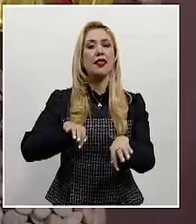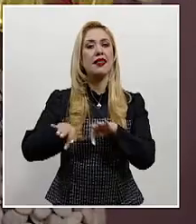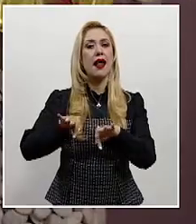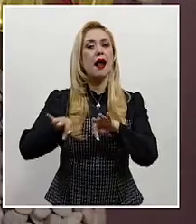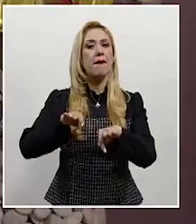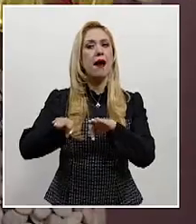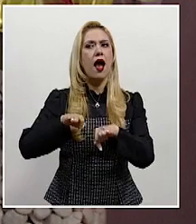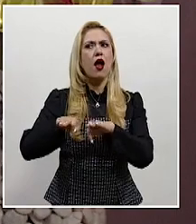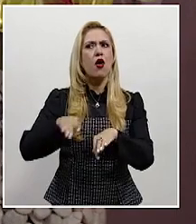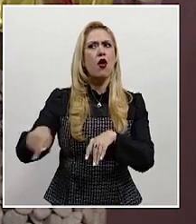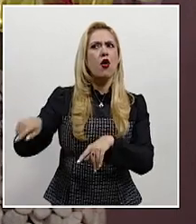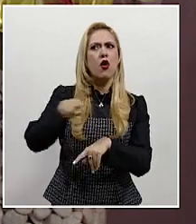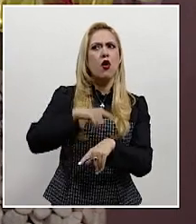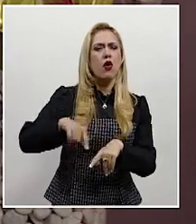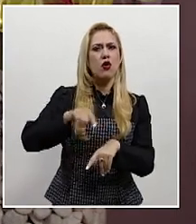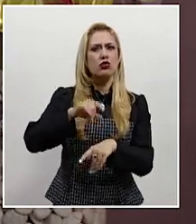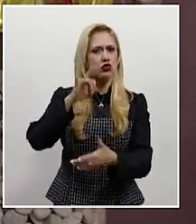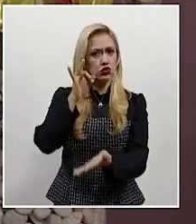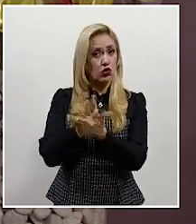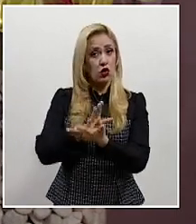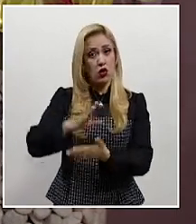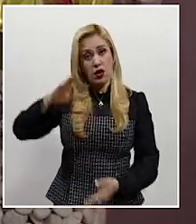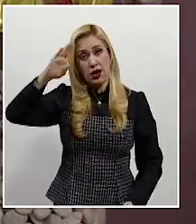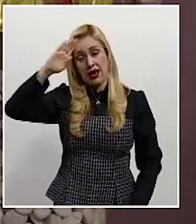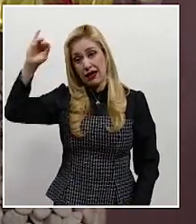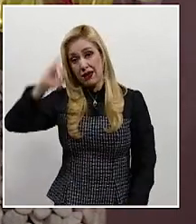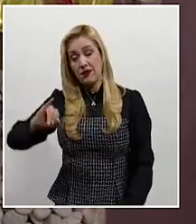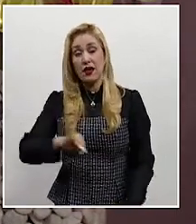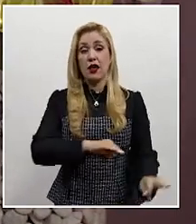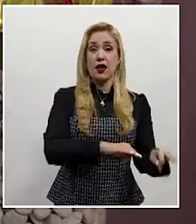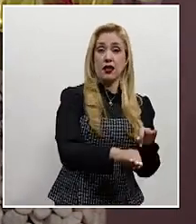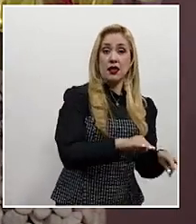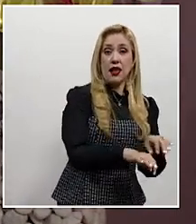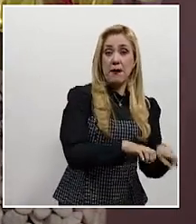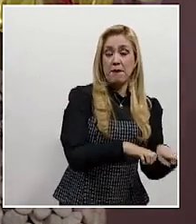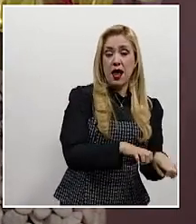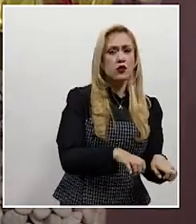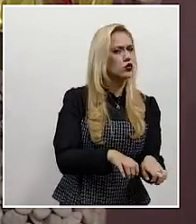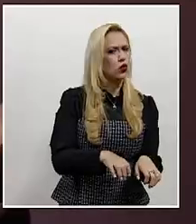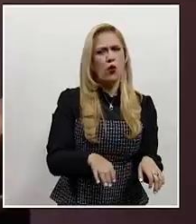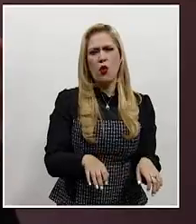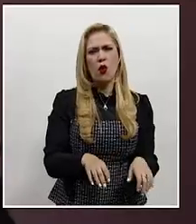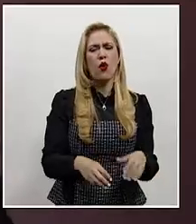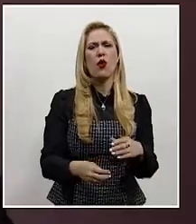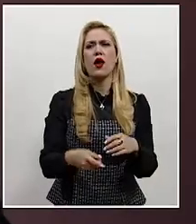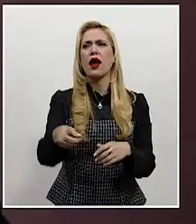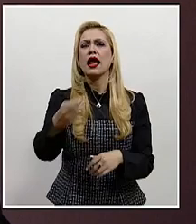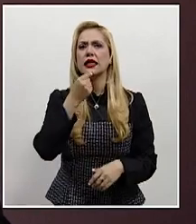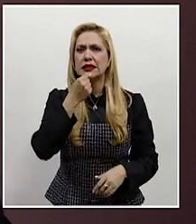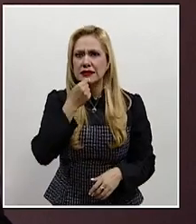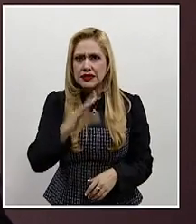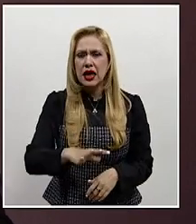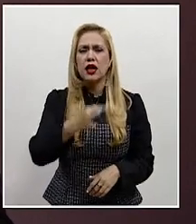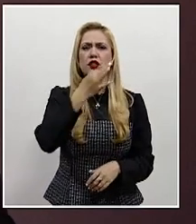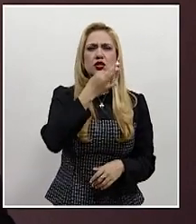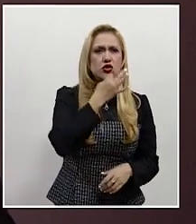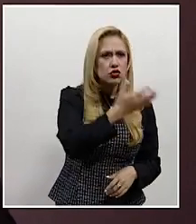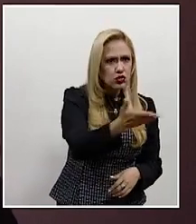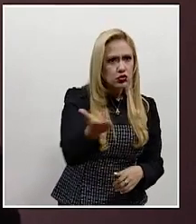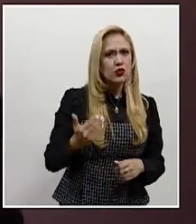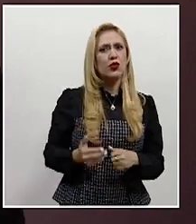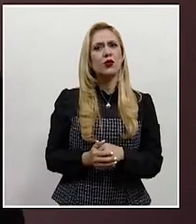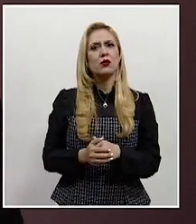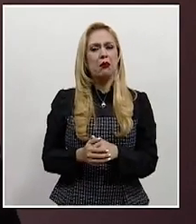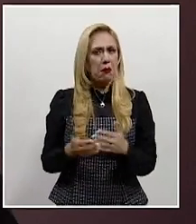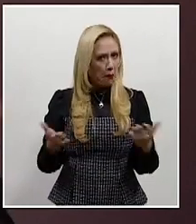a nuevos sujetos. No solamente a las personas trabajadoras, sino también a niños y niñas. Qué importante, ¿no?